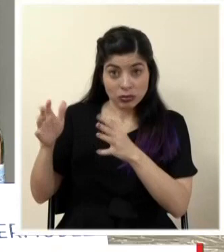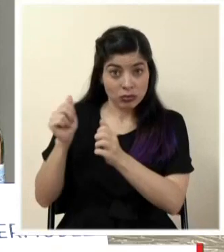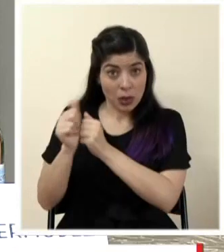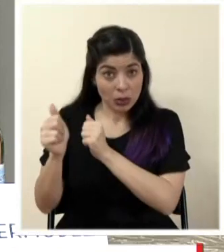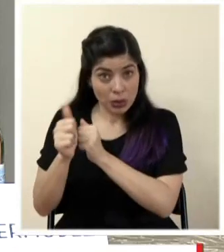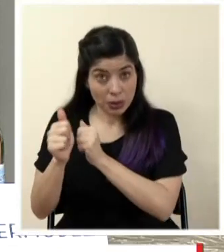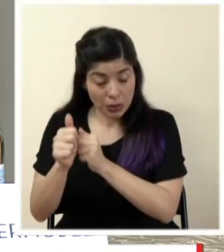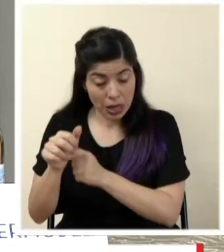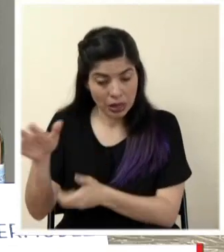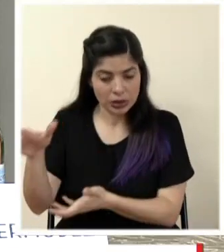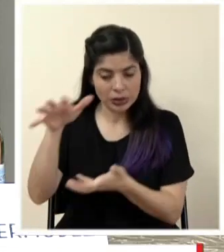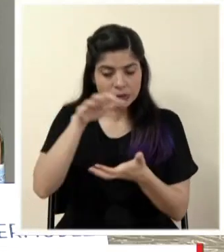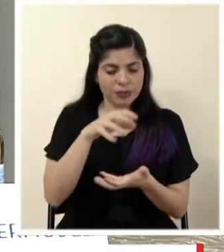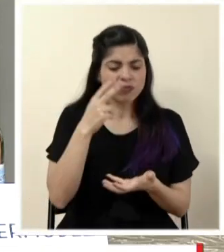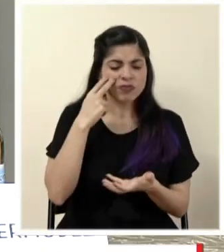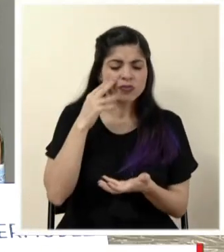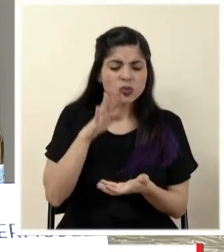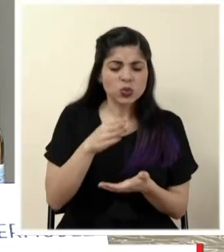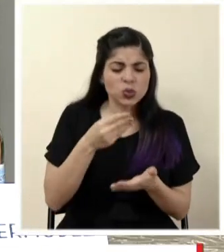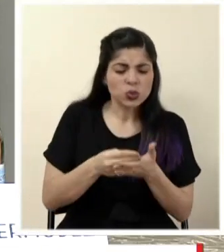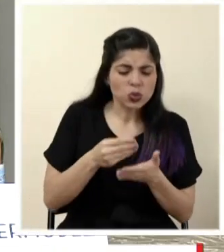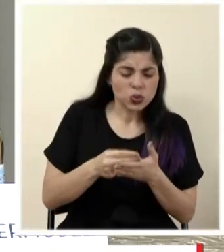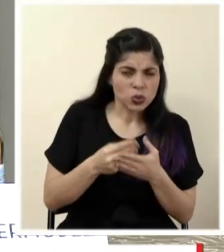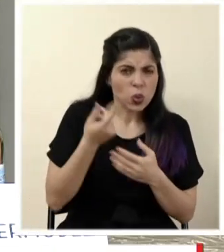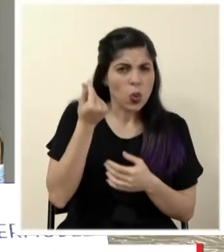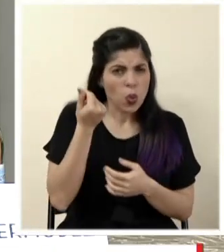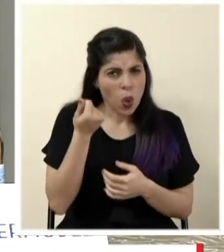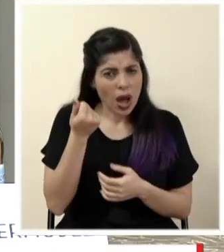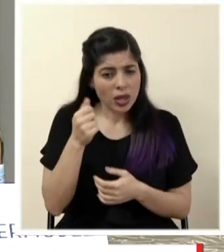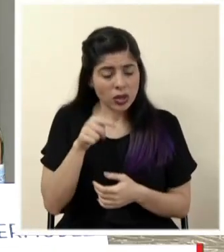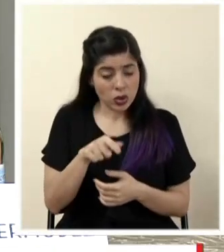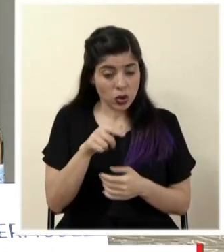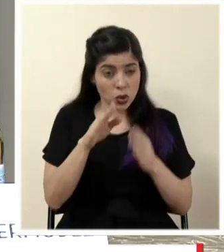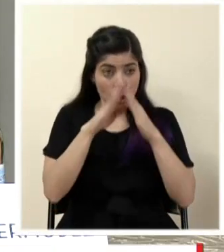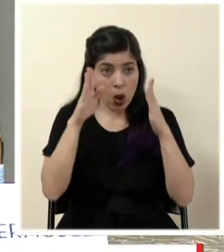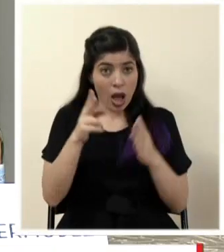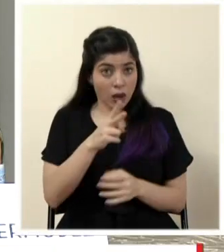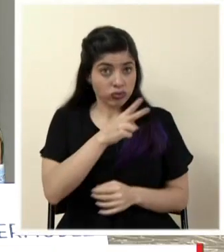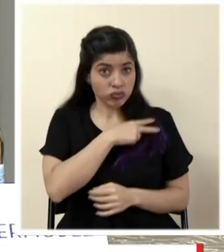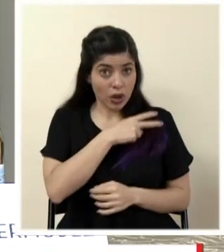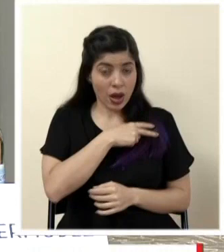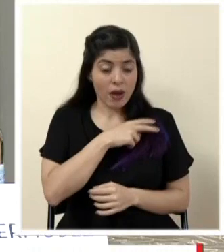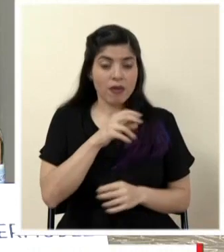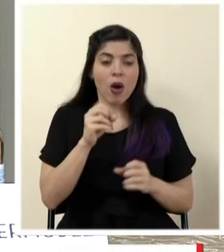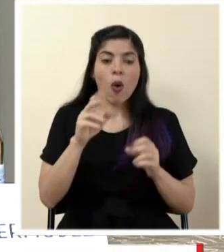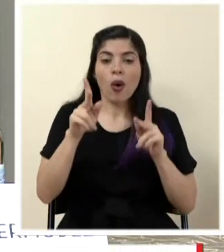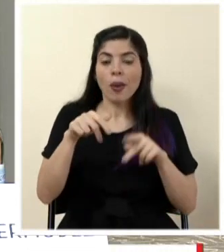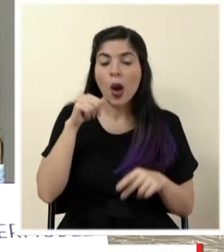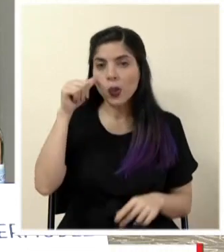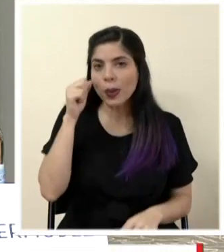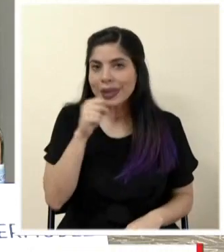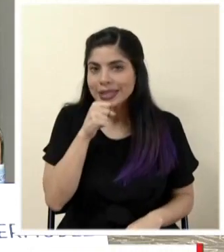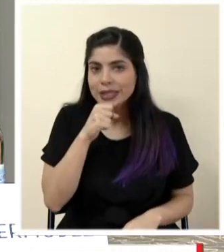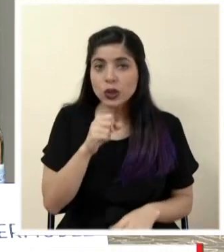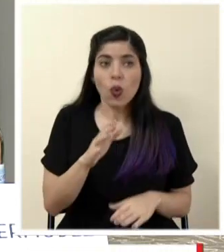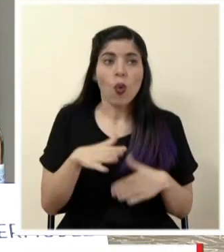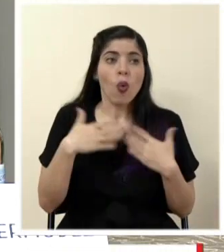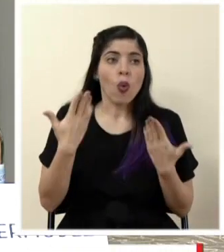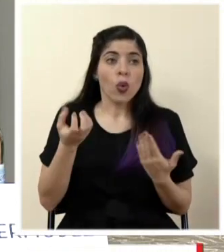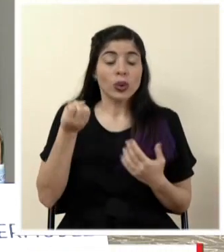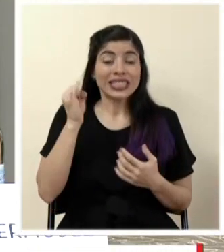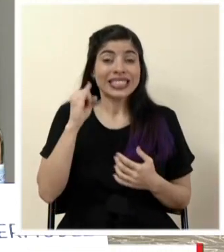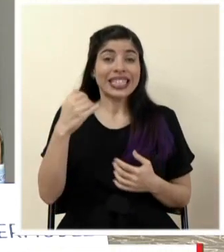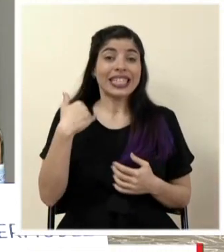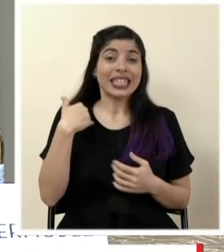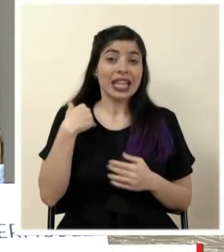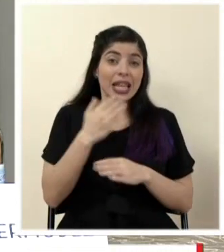luego analizamos cuál es su nivel de ingreso, si tiene una jefatura de hogar, si es una persona adulta mayor, si tiene entonces